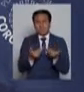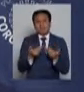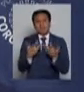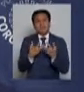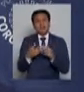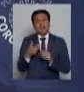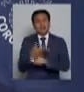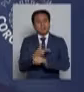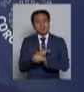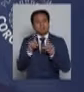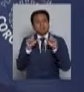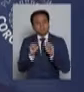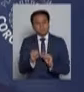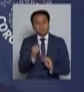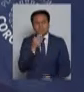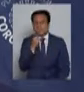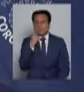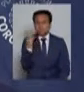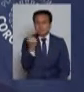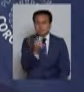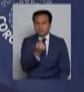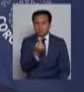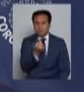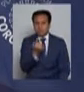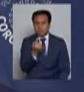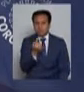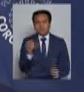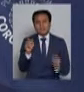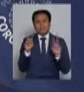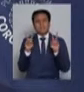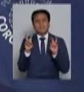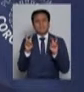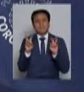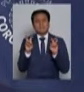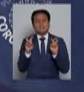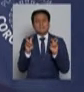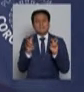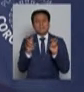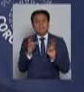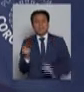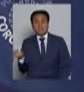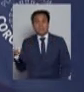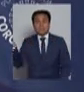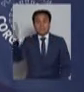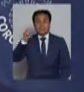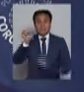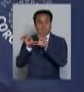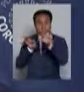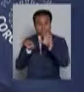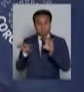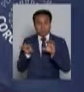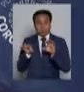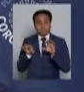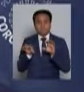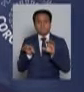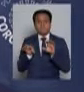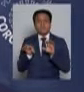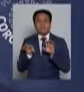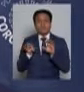anestesia. Y en relación a la pregunta de la llegada de insumos y las